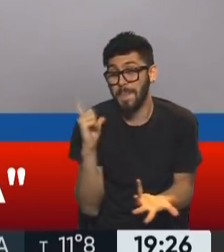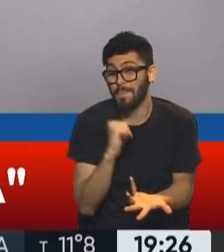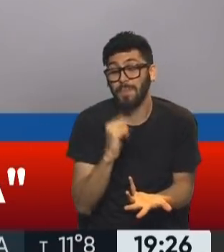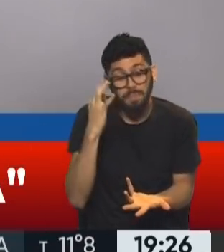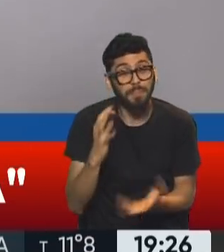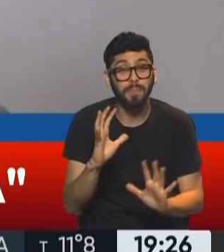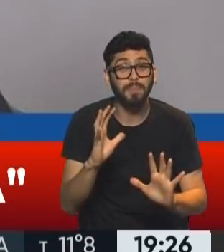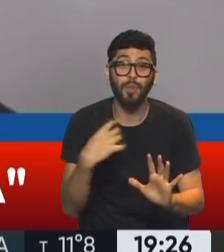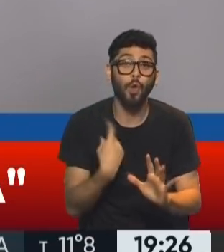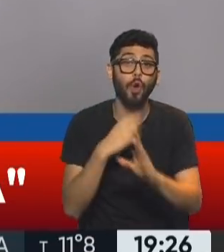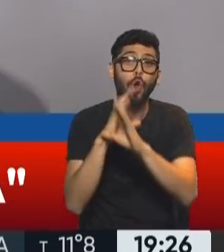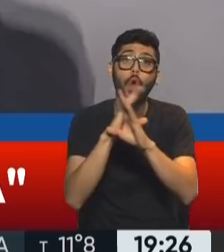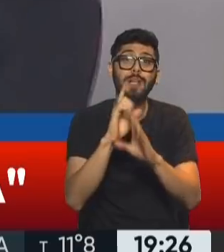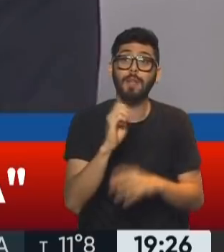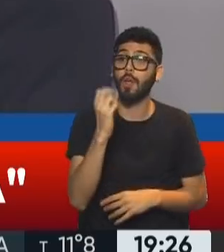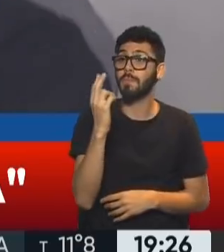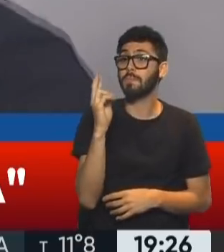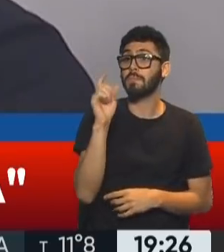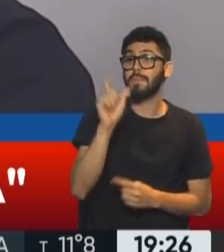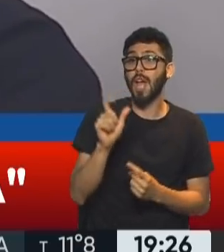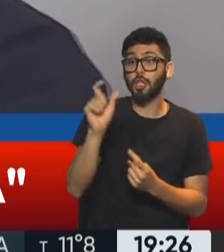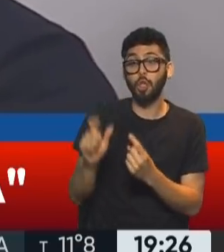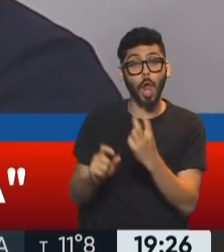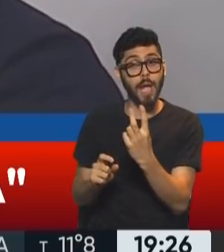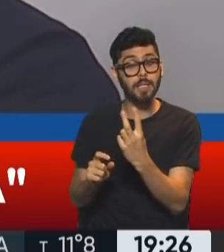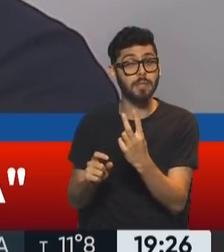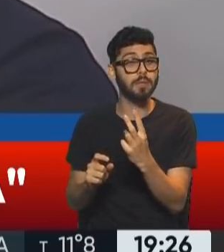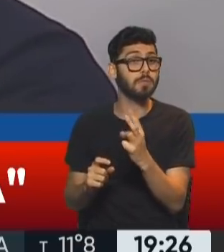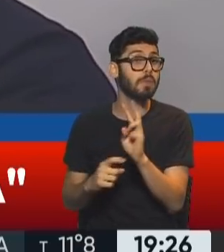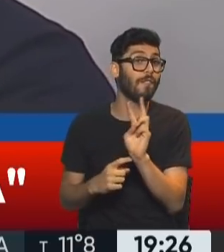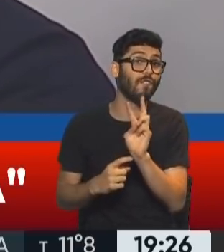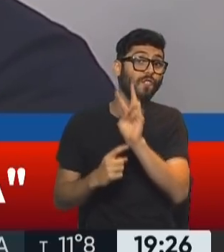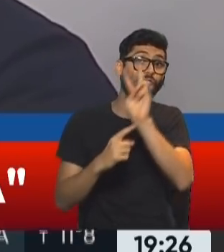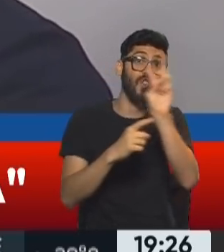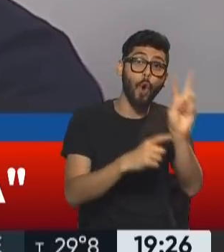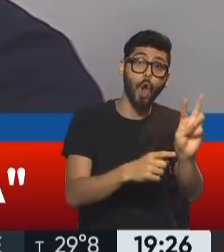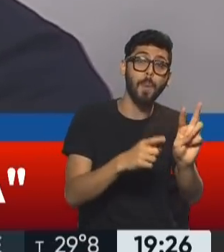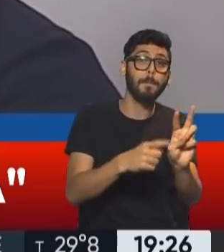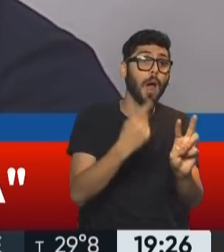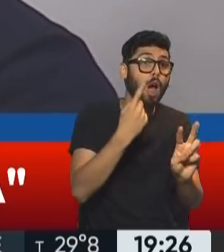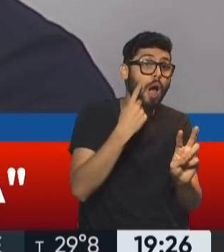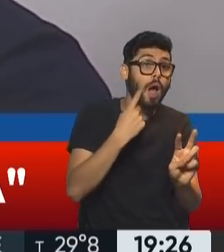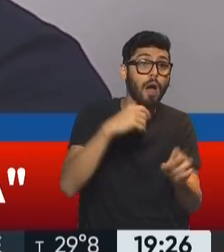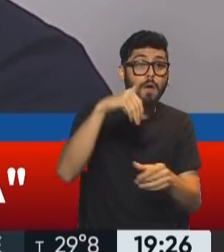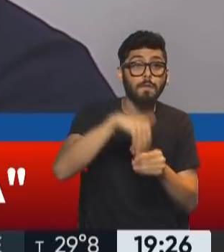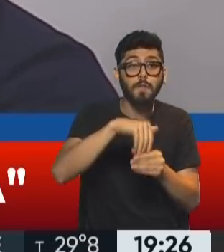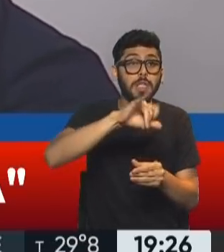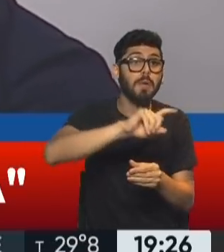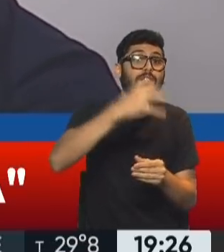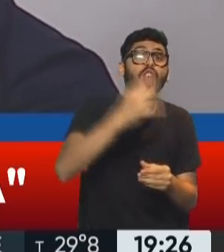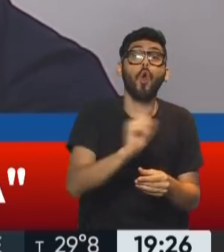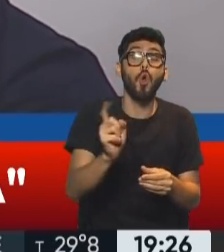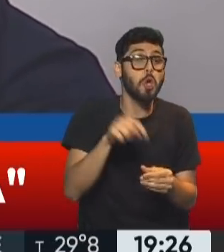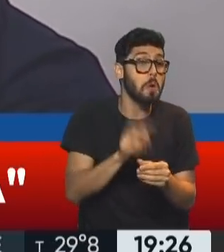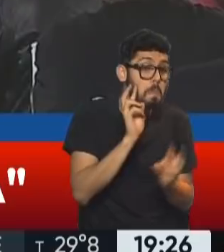solamente personas, los 2 que fueron, que querían verificar que las cosas se hicieran bien y no habían notado ninguna